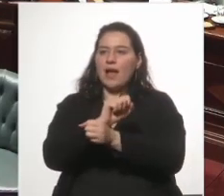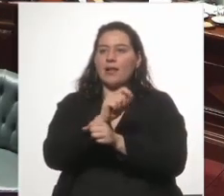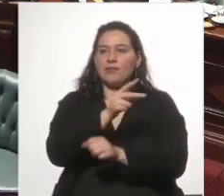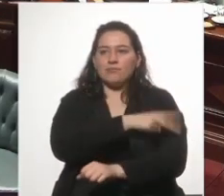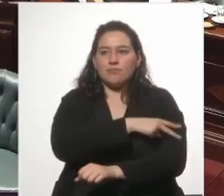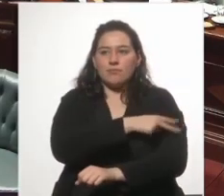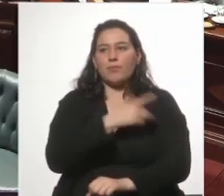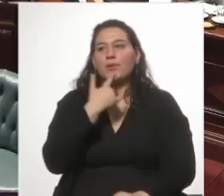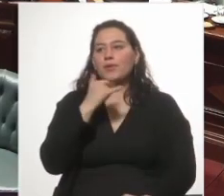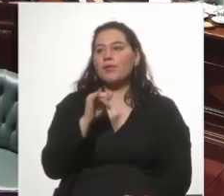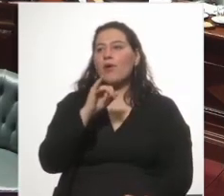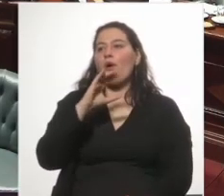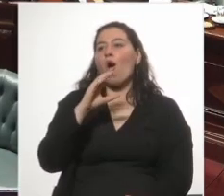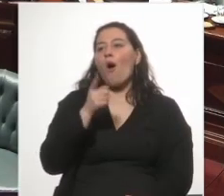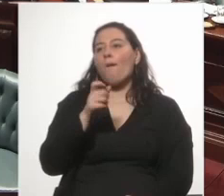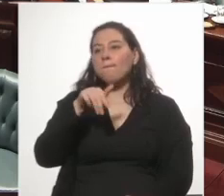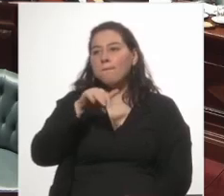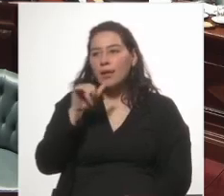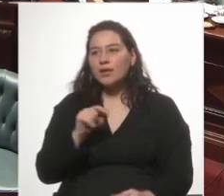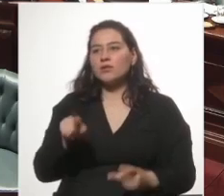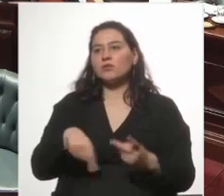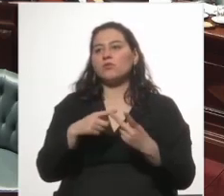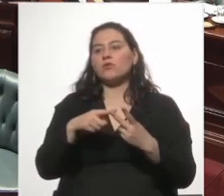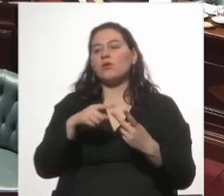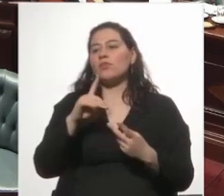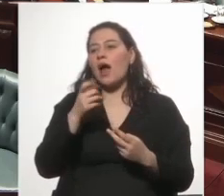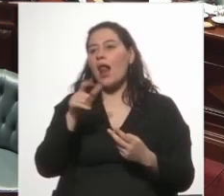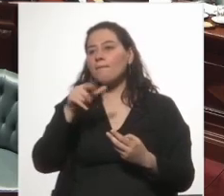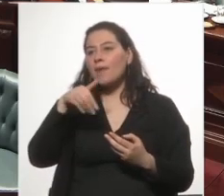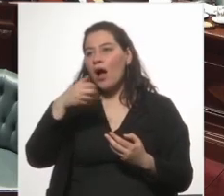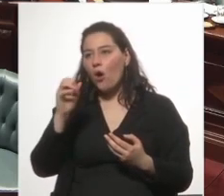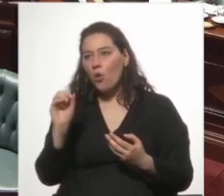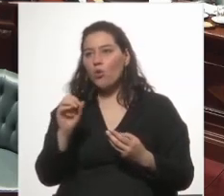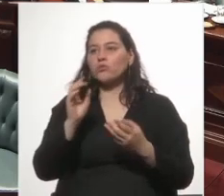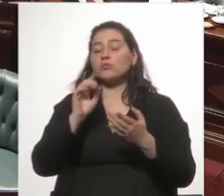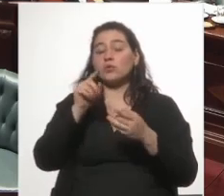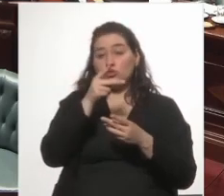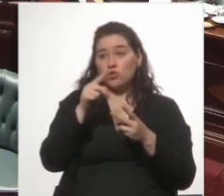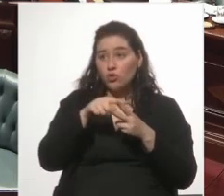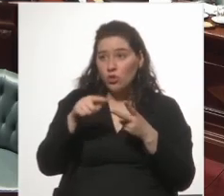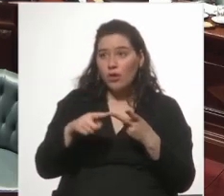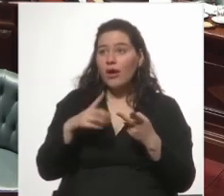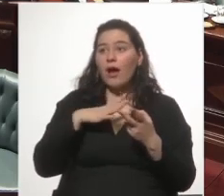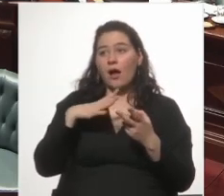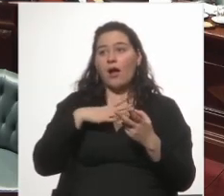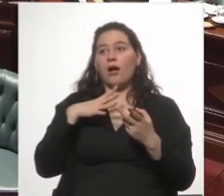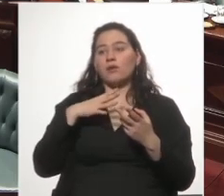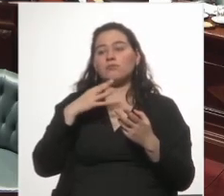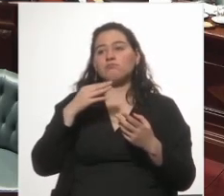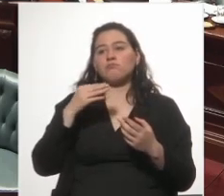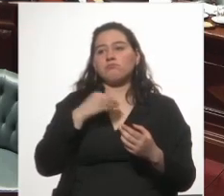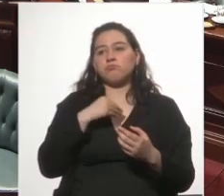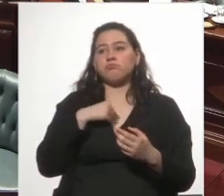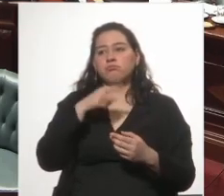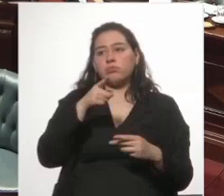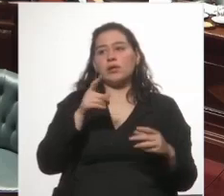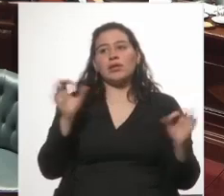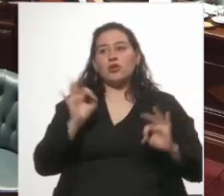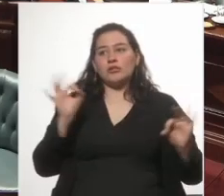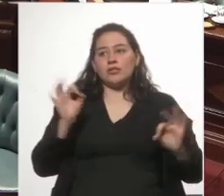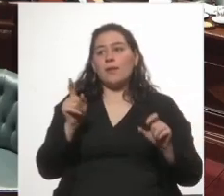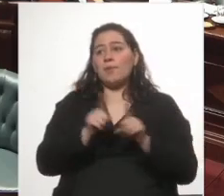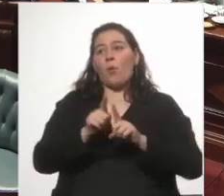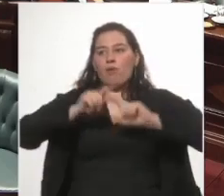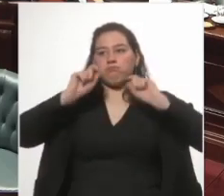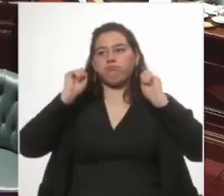como el coronel Juan Carlos Gómez, al general Dalmau y otros, respecto a los cuales existe la más absoluta convicción de su inocencia, pero se